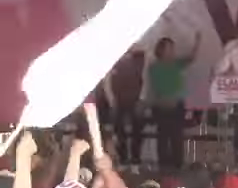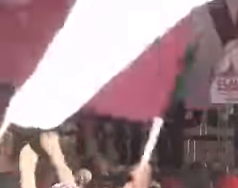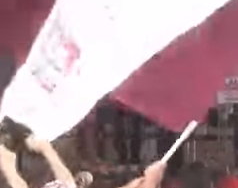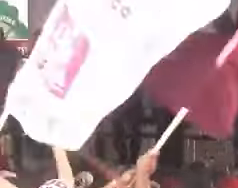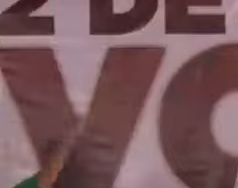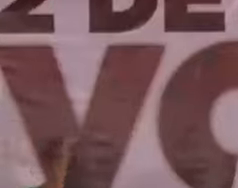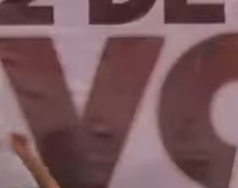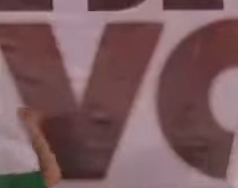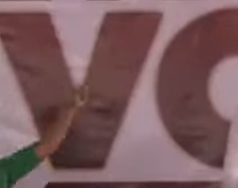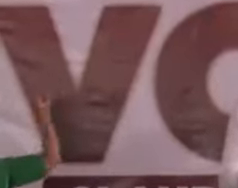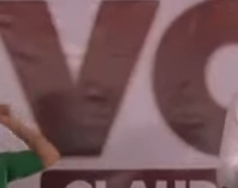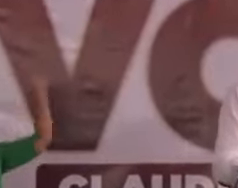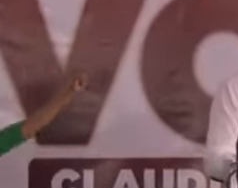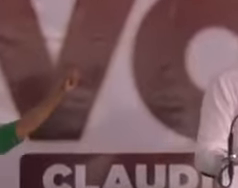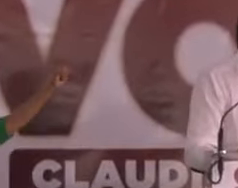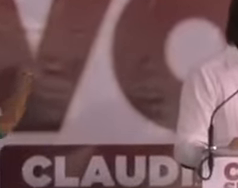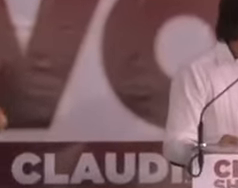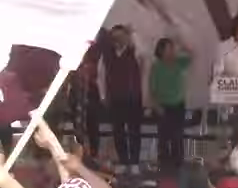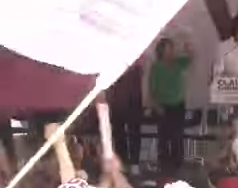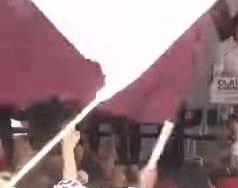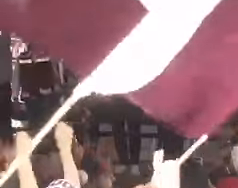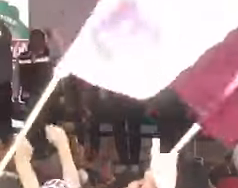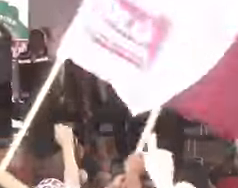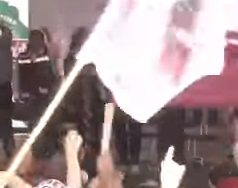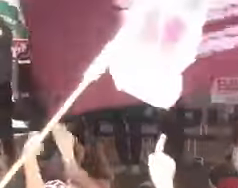¡Presidenta! ¡Presidenta!